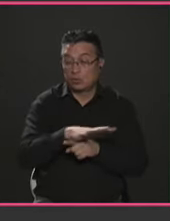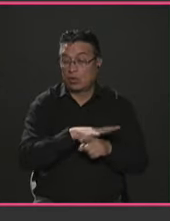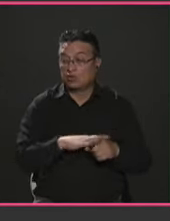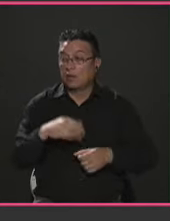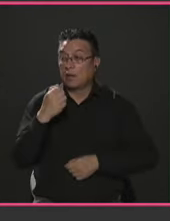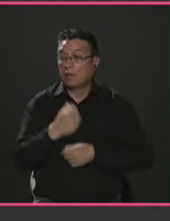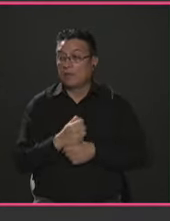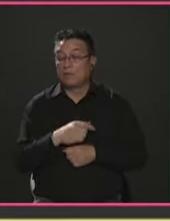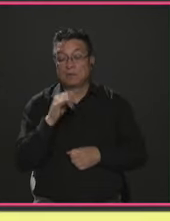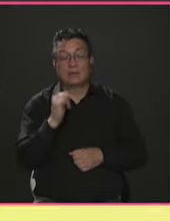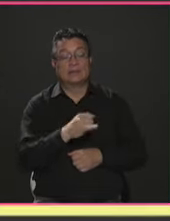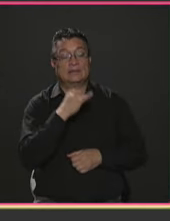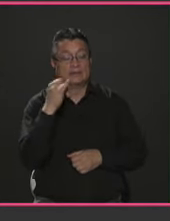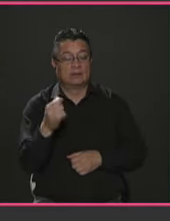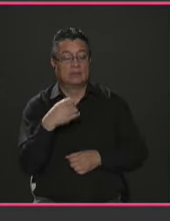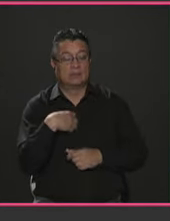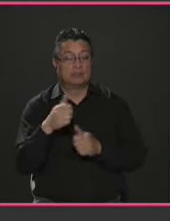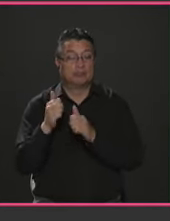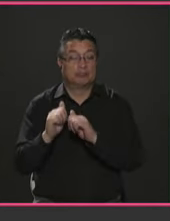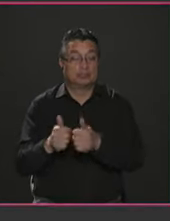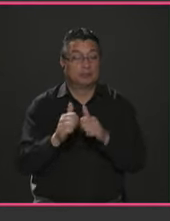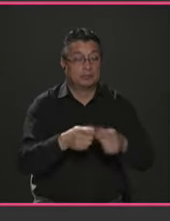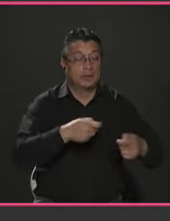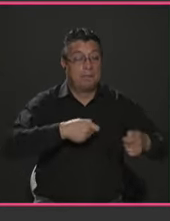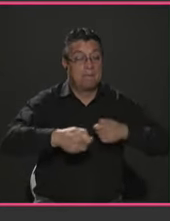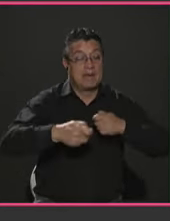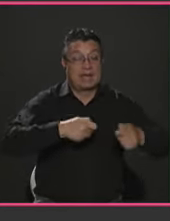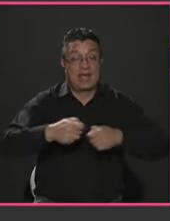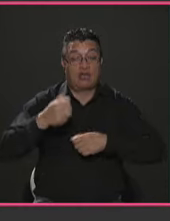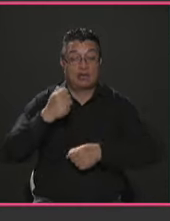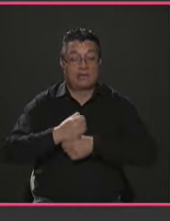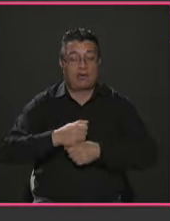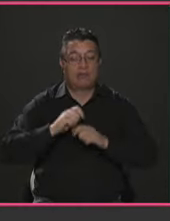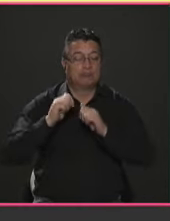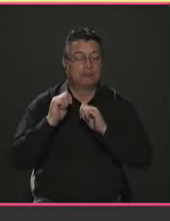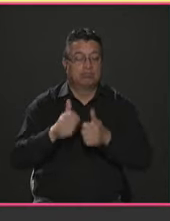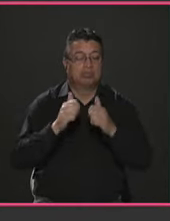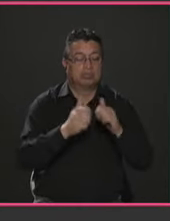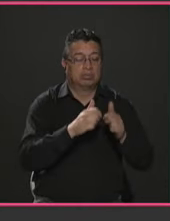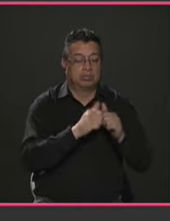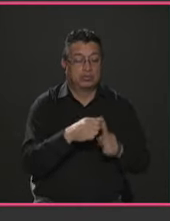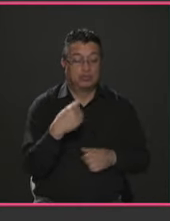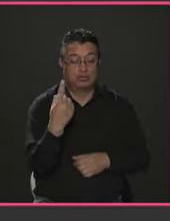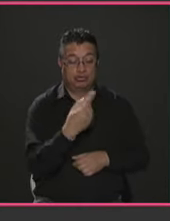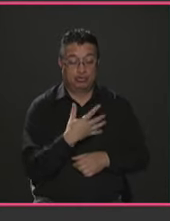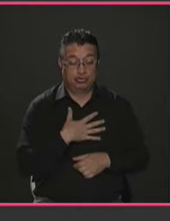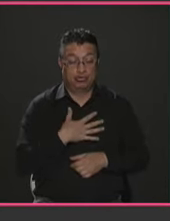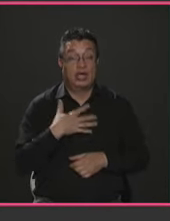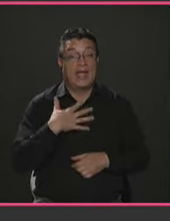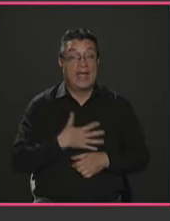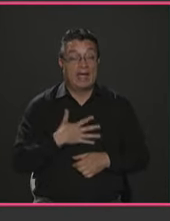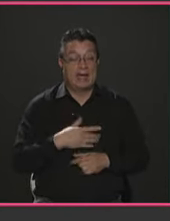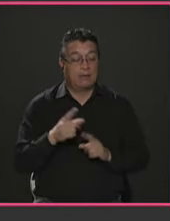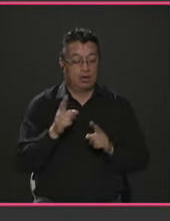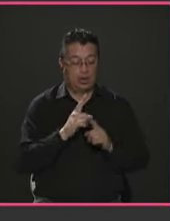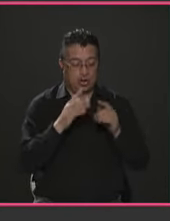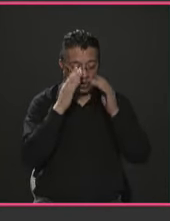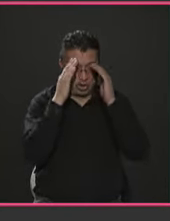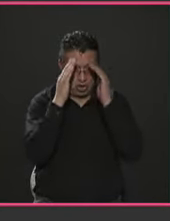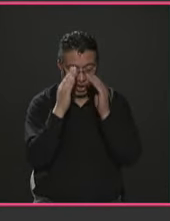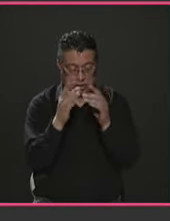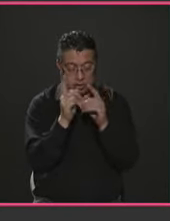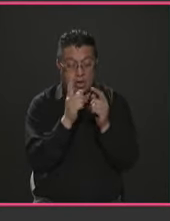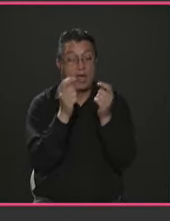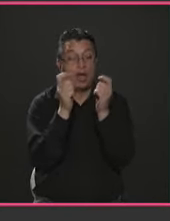ofrecer sigue barrer con el mercado con la parte superior del mercado de trabajo Sí si nosotros queremos que no haya concentración tenemos que hacer